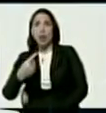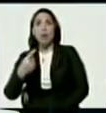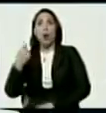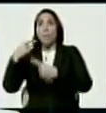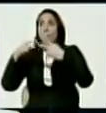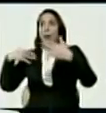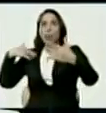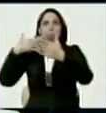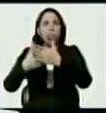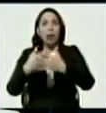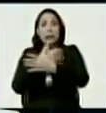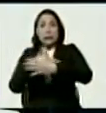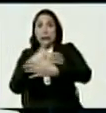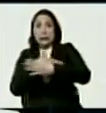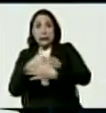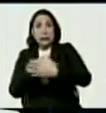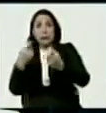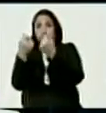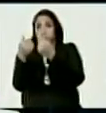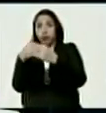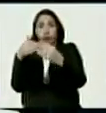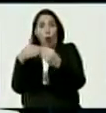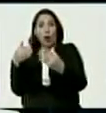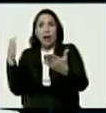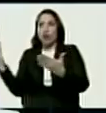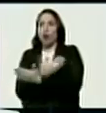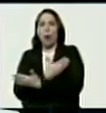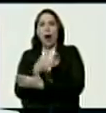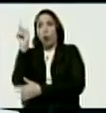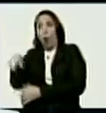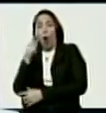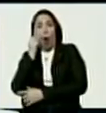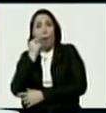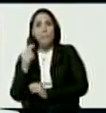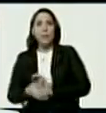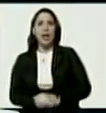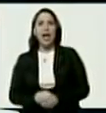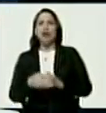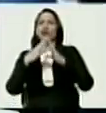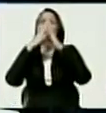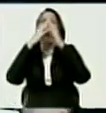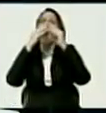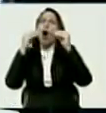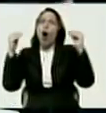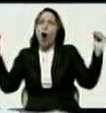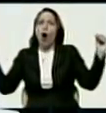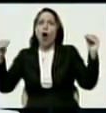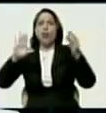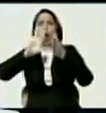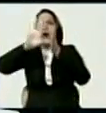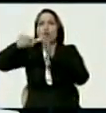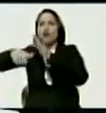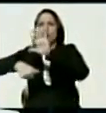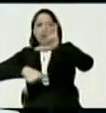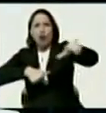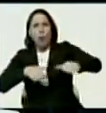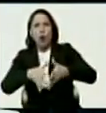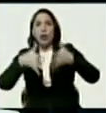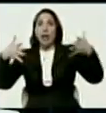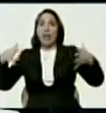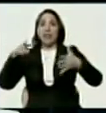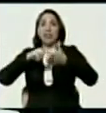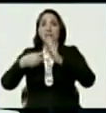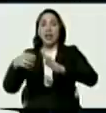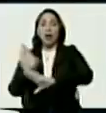cientos de miles de dólares habían sido sustraídos a Superlano, y de todo el robo gigantesco que significó el concierto,